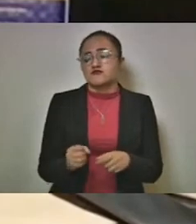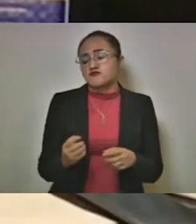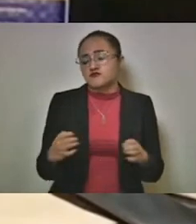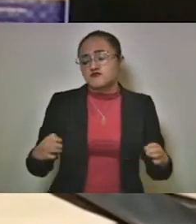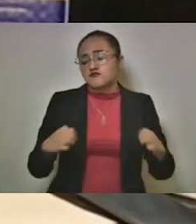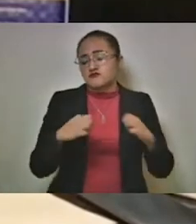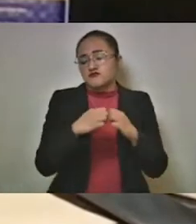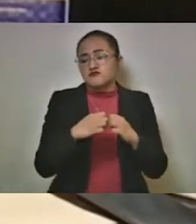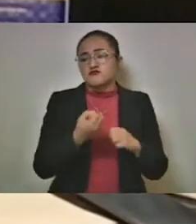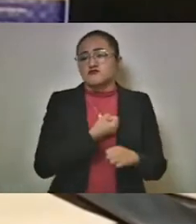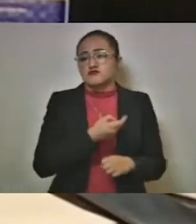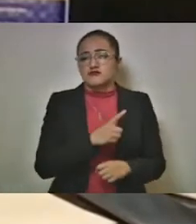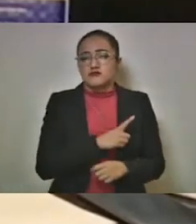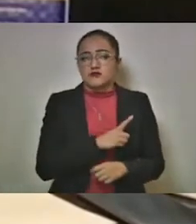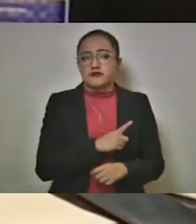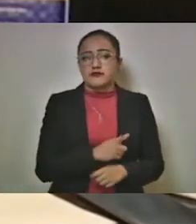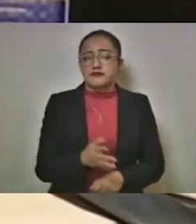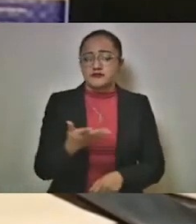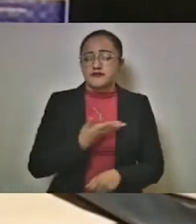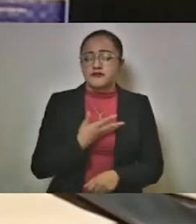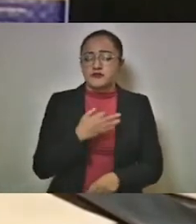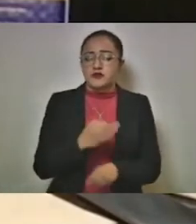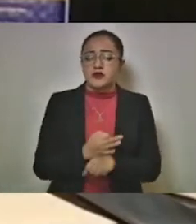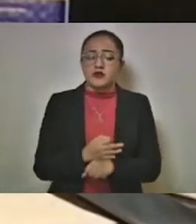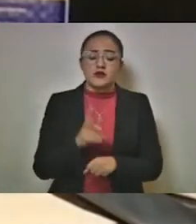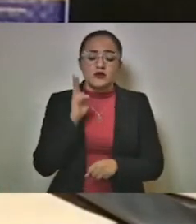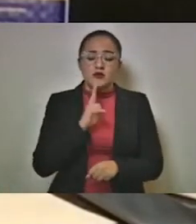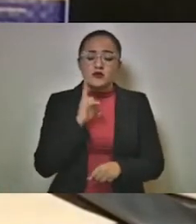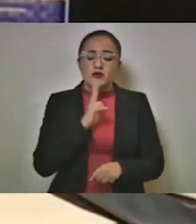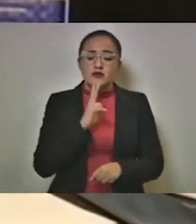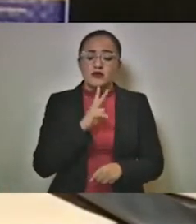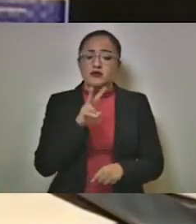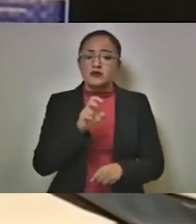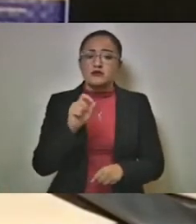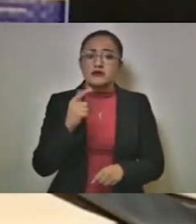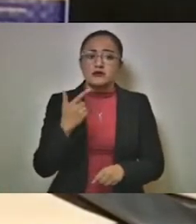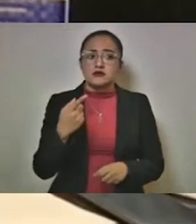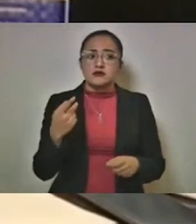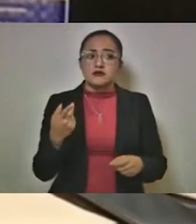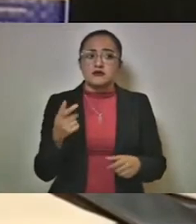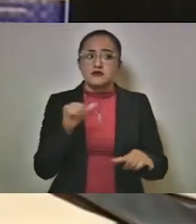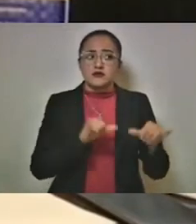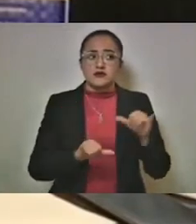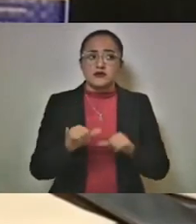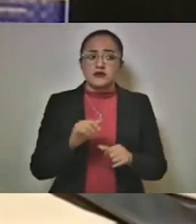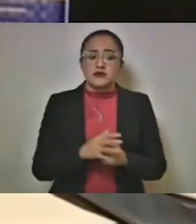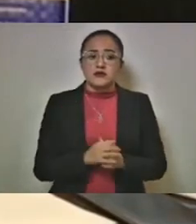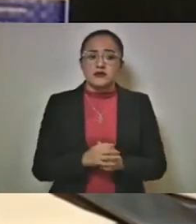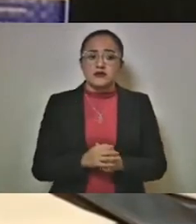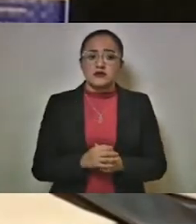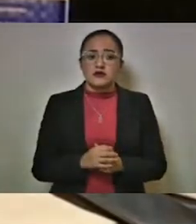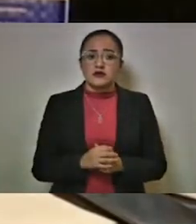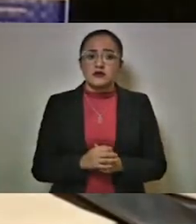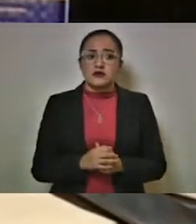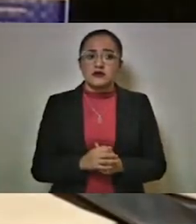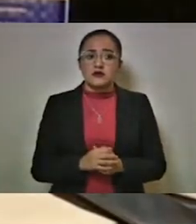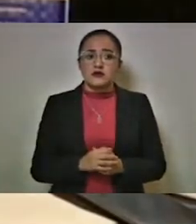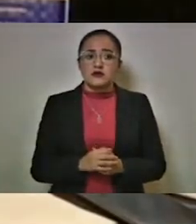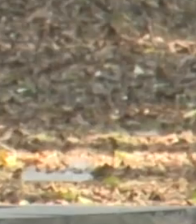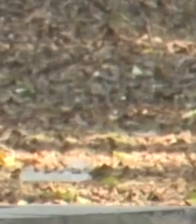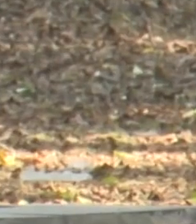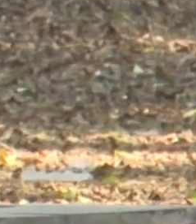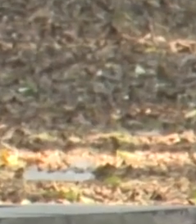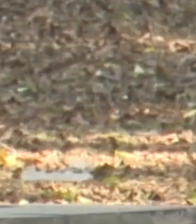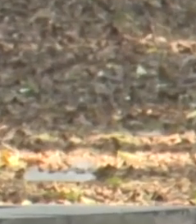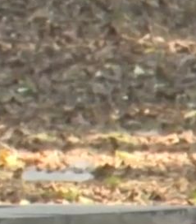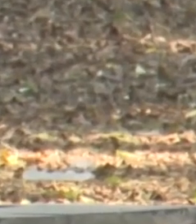el secretario de salud de puebla jorge humberto uribe téllez informó que se registran 138 casos nuevos de coronavirus y 15 decesos más